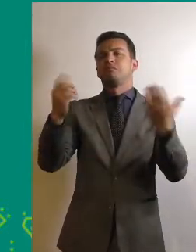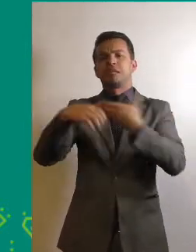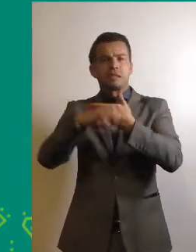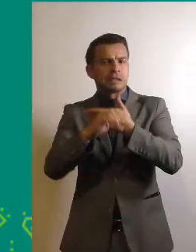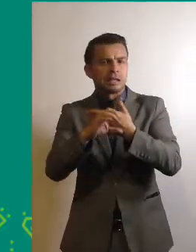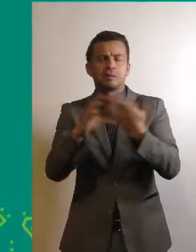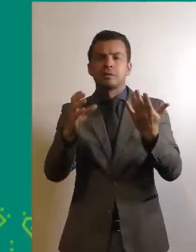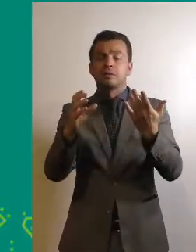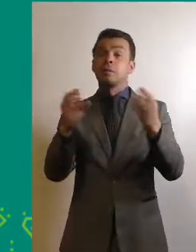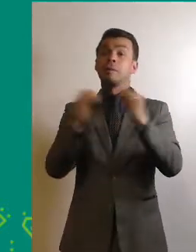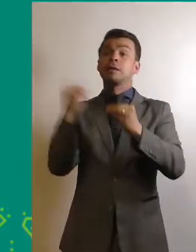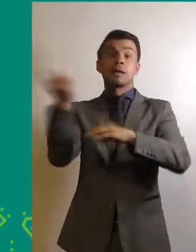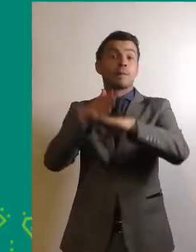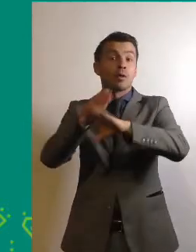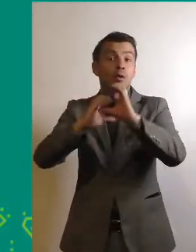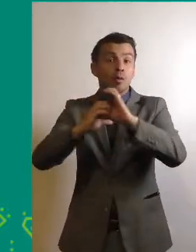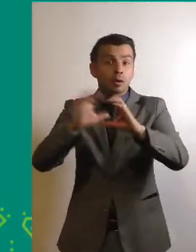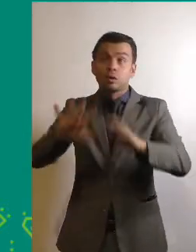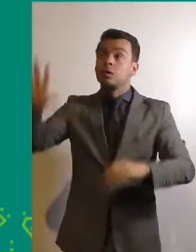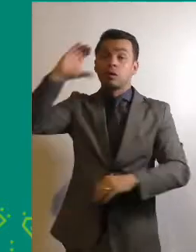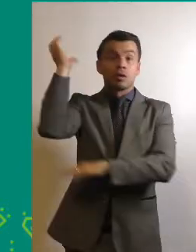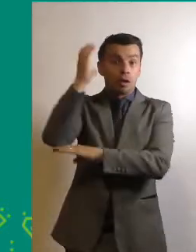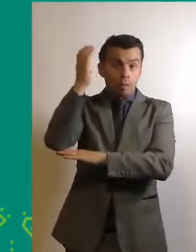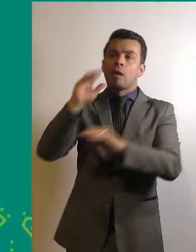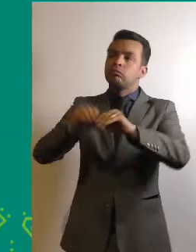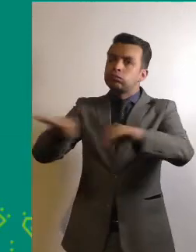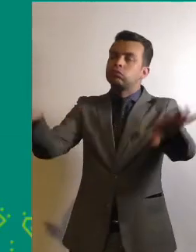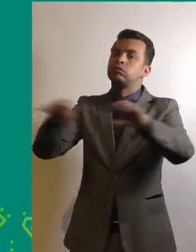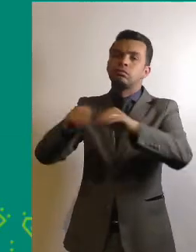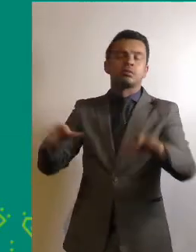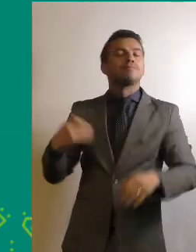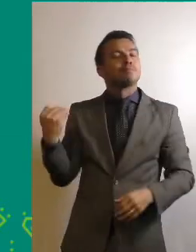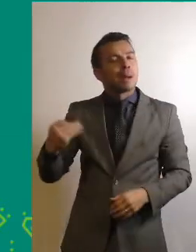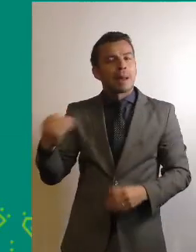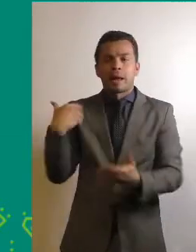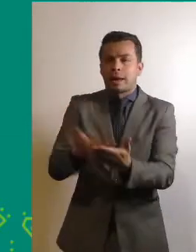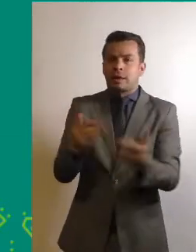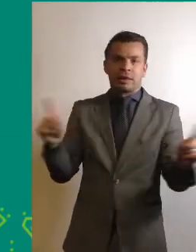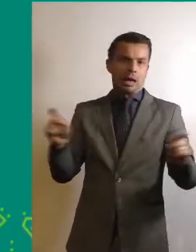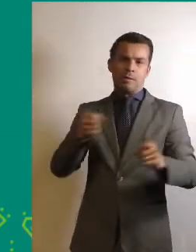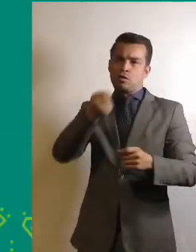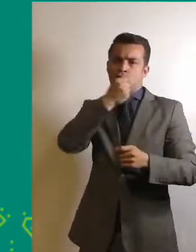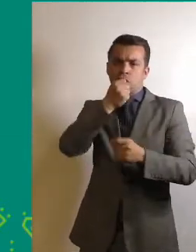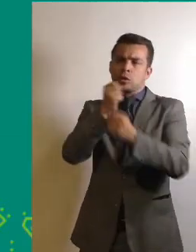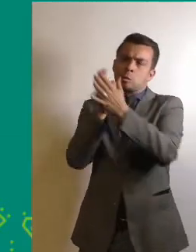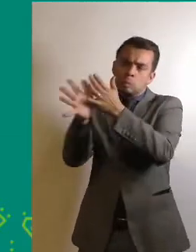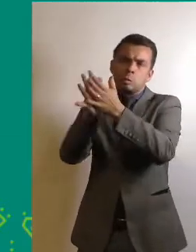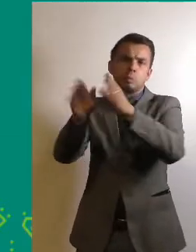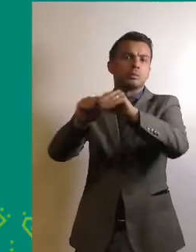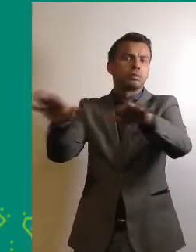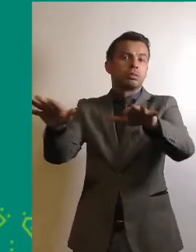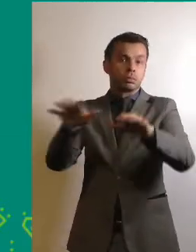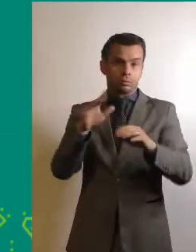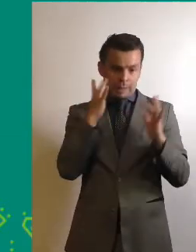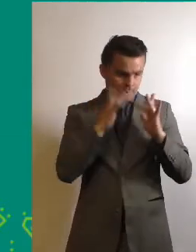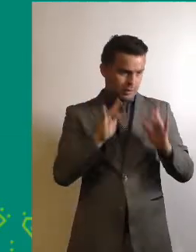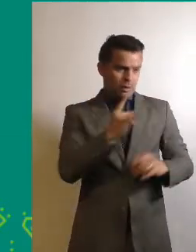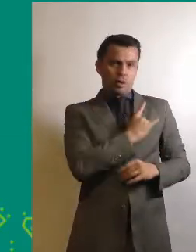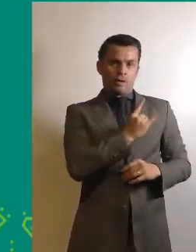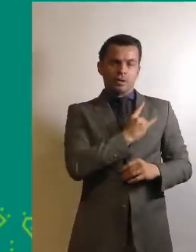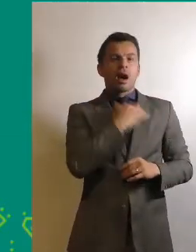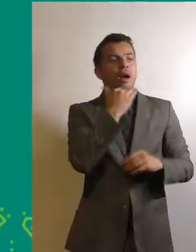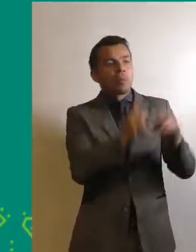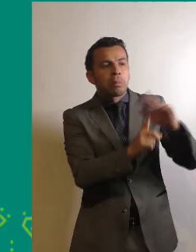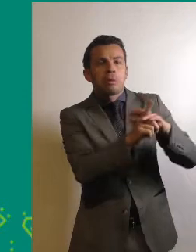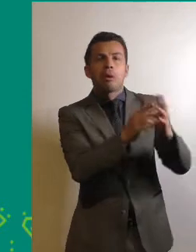Continuamente estamos presentando diferentes tipos de noticias que ocurren en la universidad.